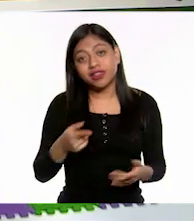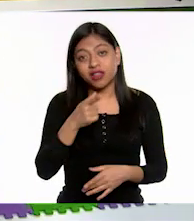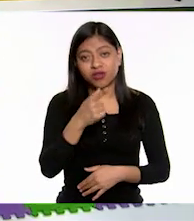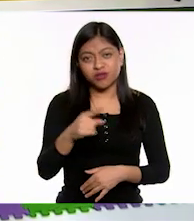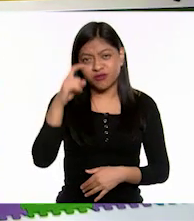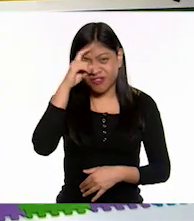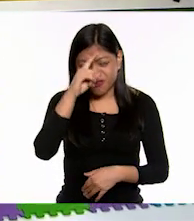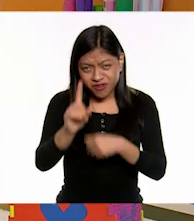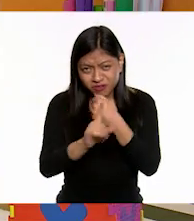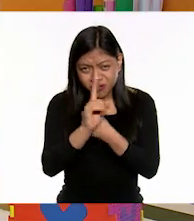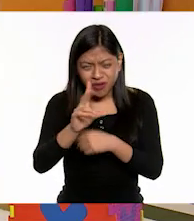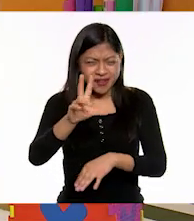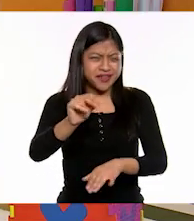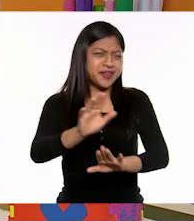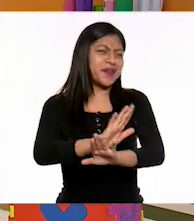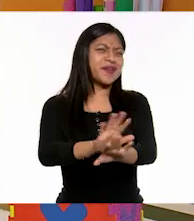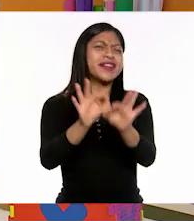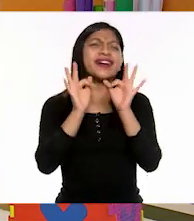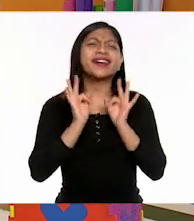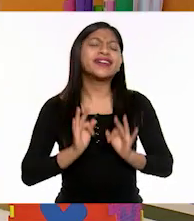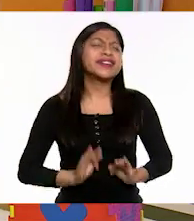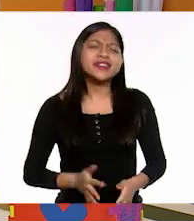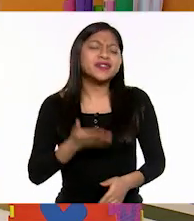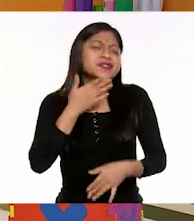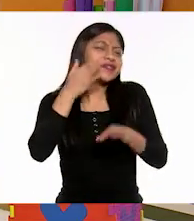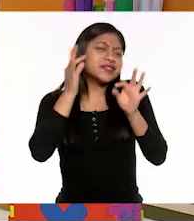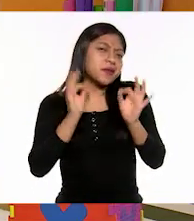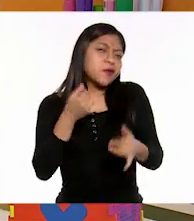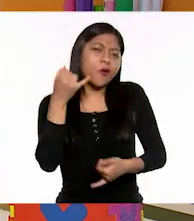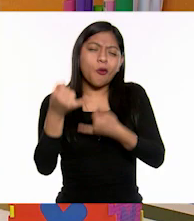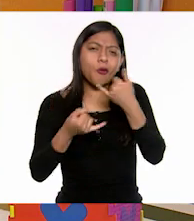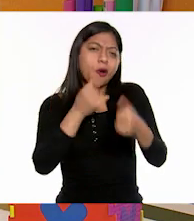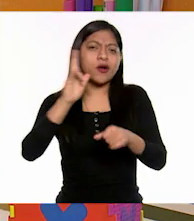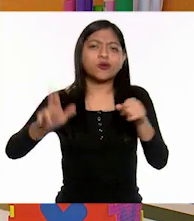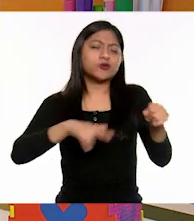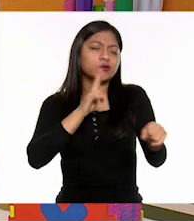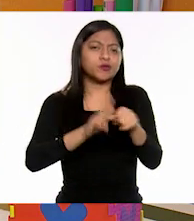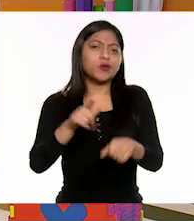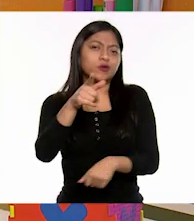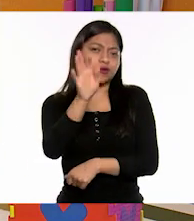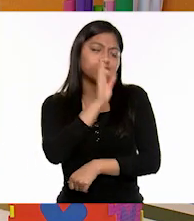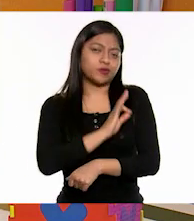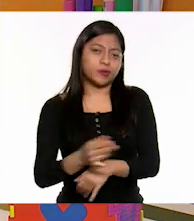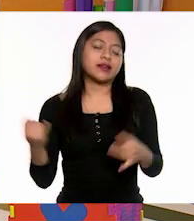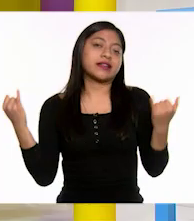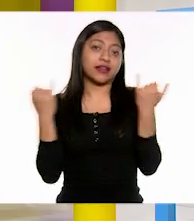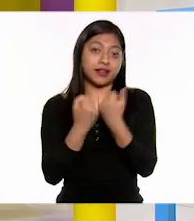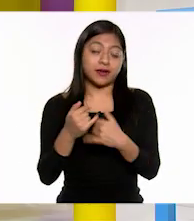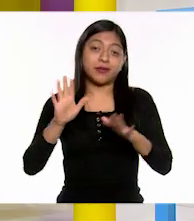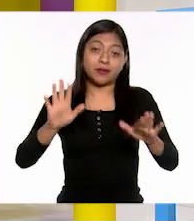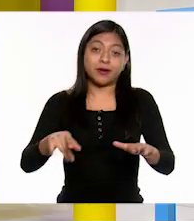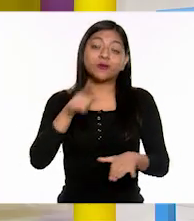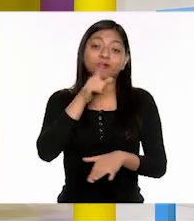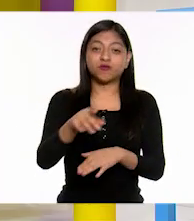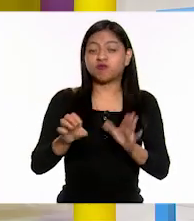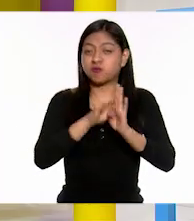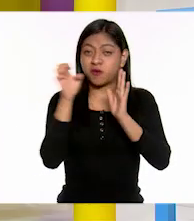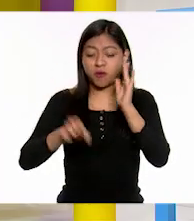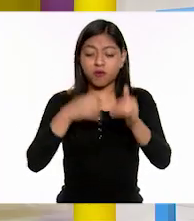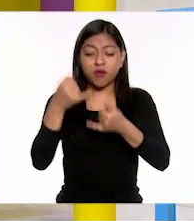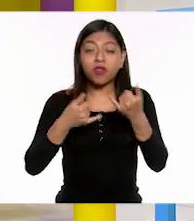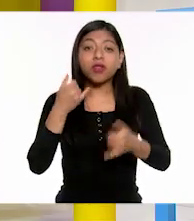forma parte de ese juego el aprendizaje también creo maestra imelda cada vez que perdemos en algo